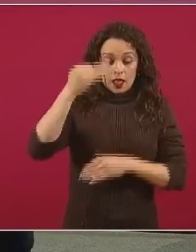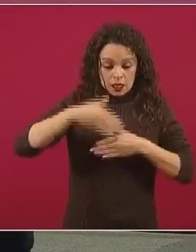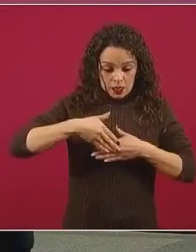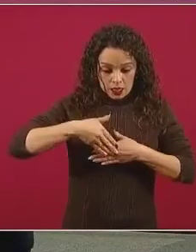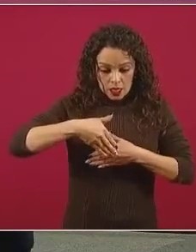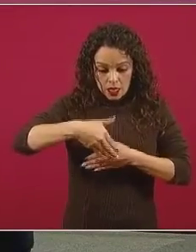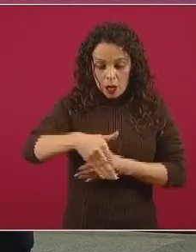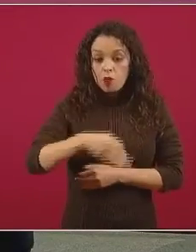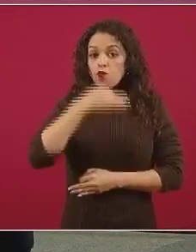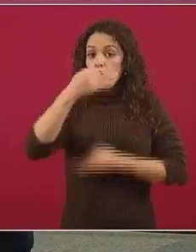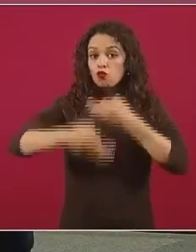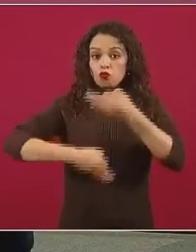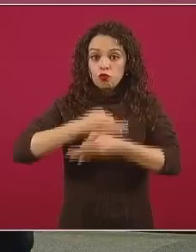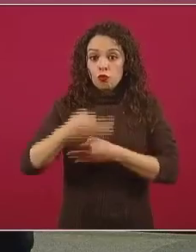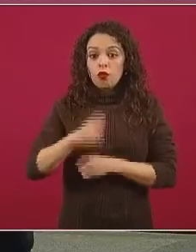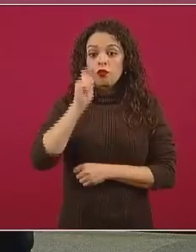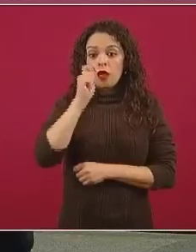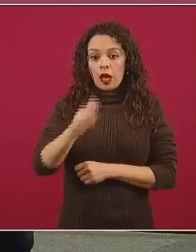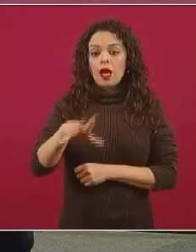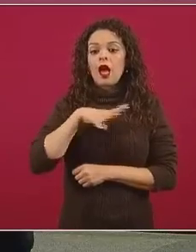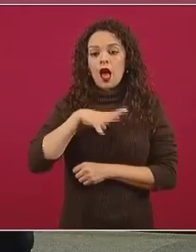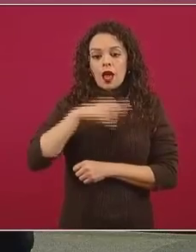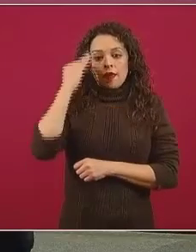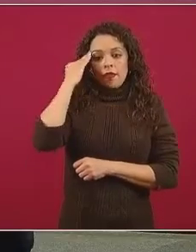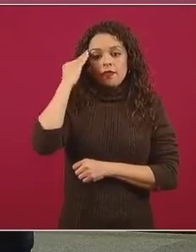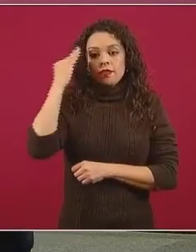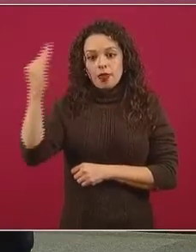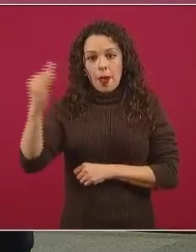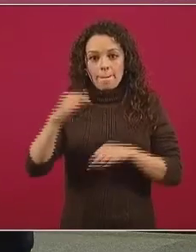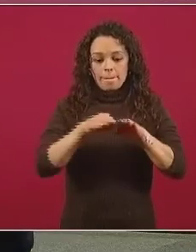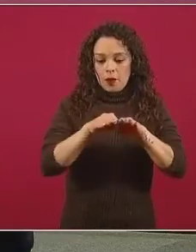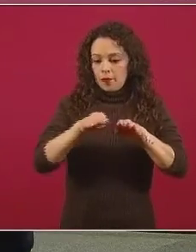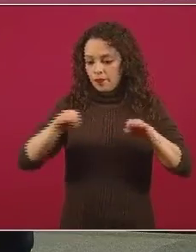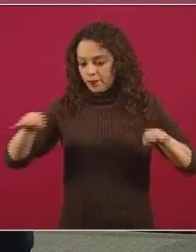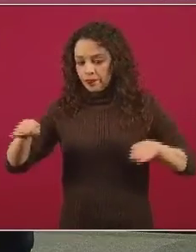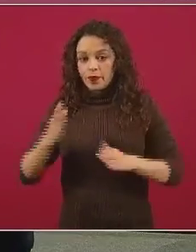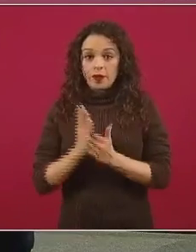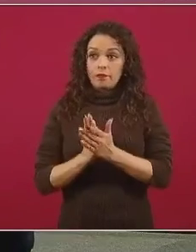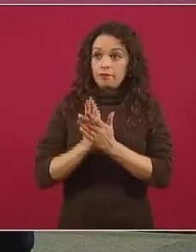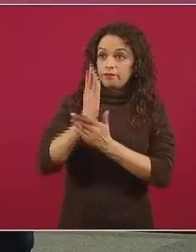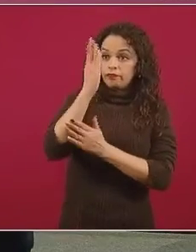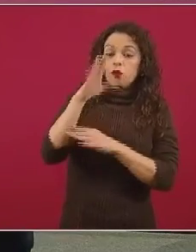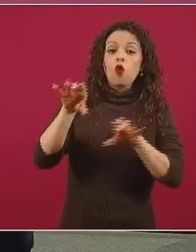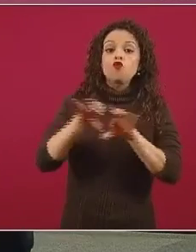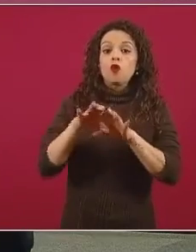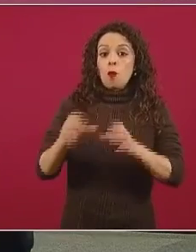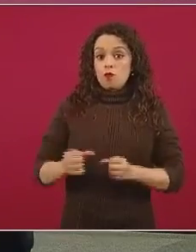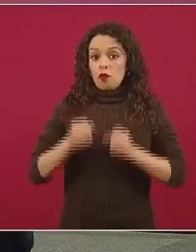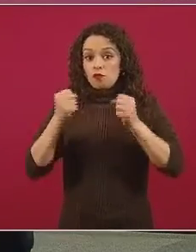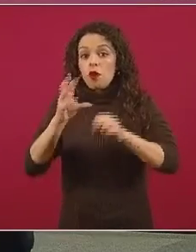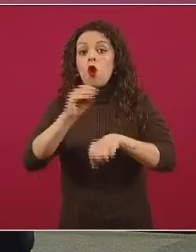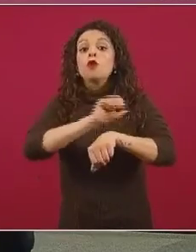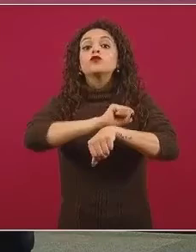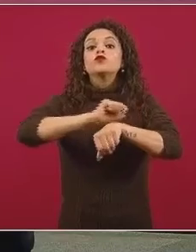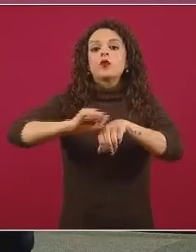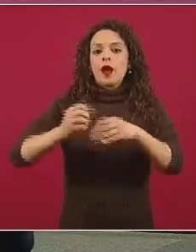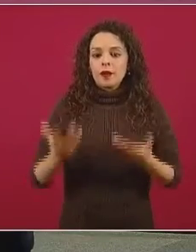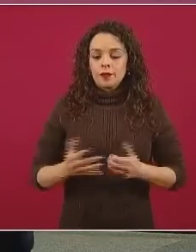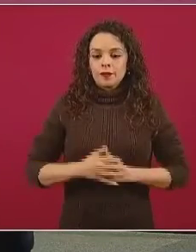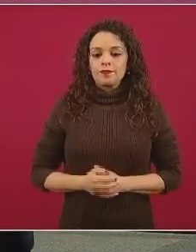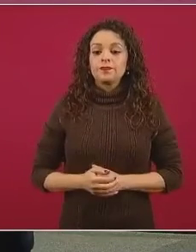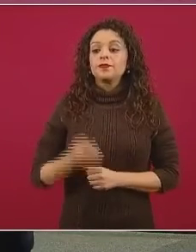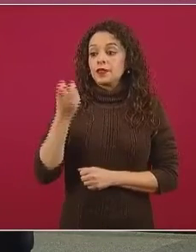tiene en el eje horizontal el tiempo, en el eje vertical la intensidad del fenómeno, en este caso los